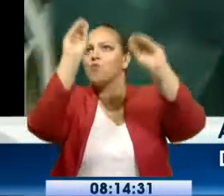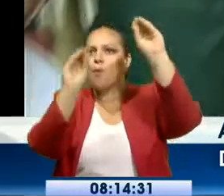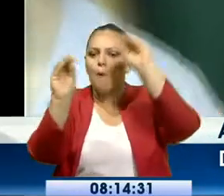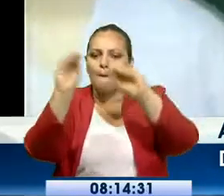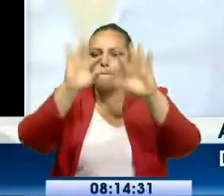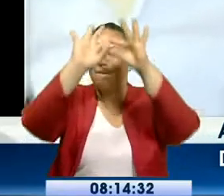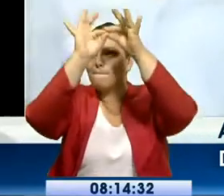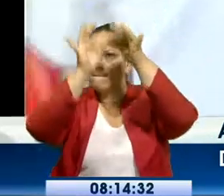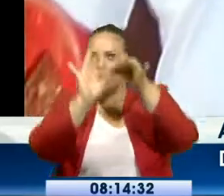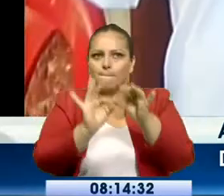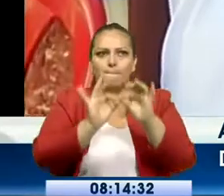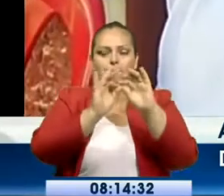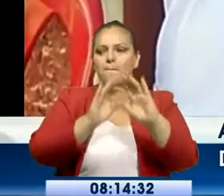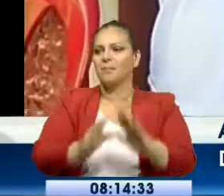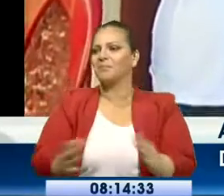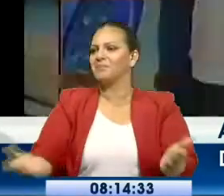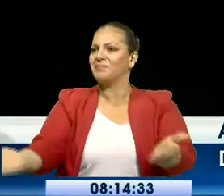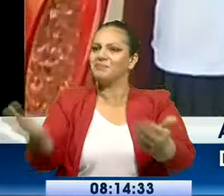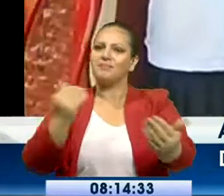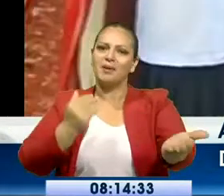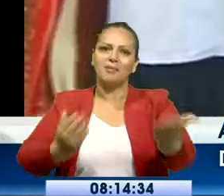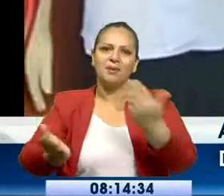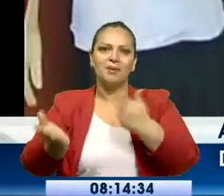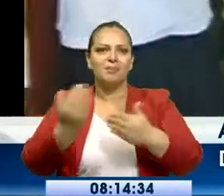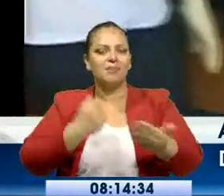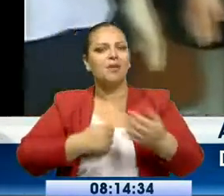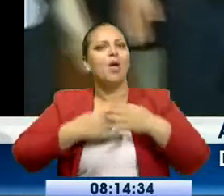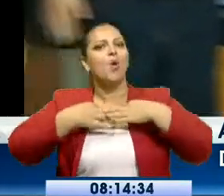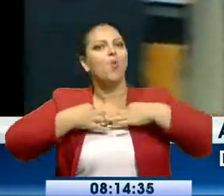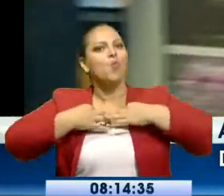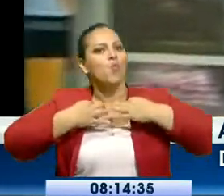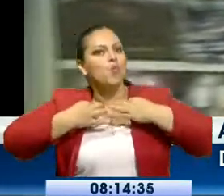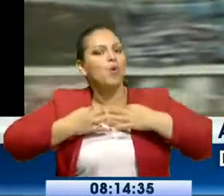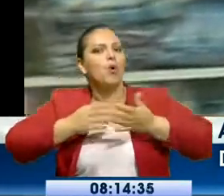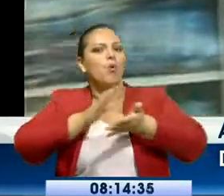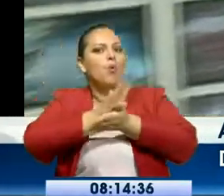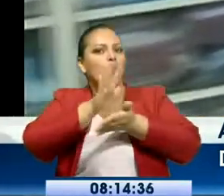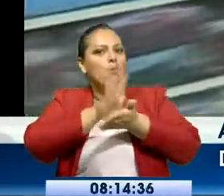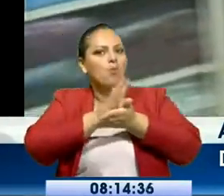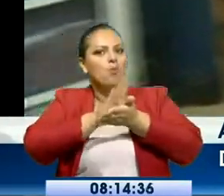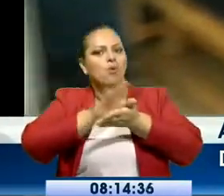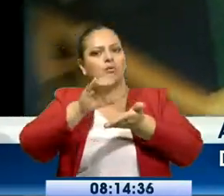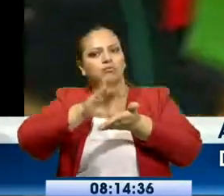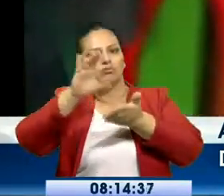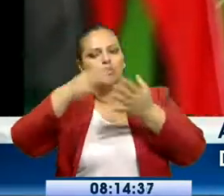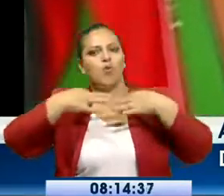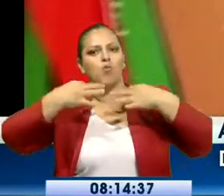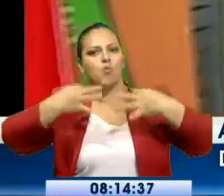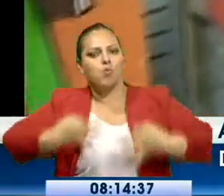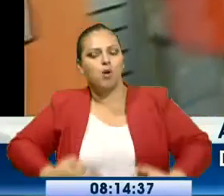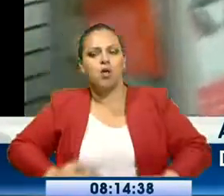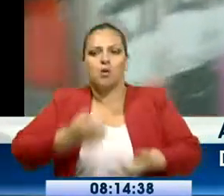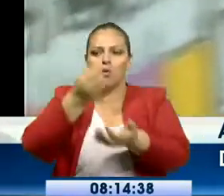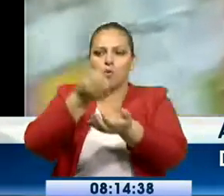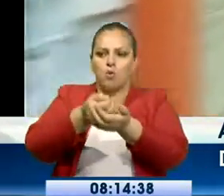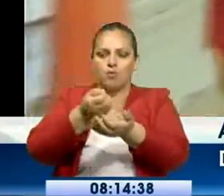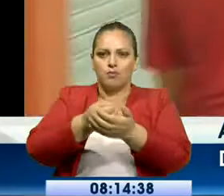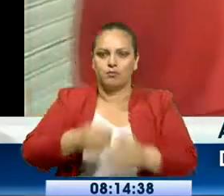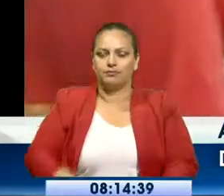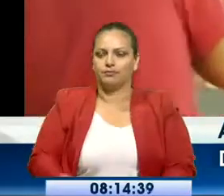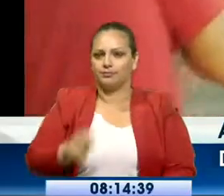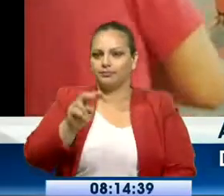venga y compre sus uniformes para sus hijos también aquí vemos medias éstos